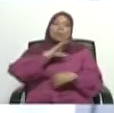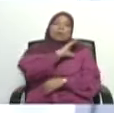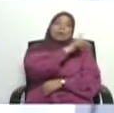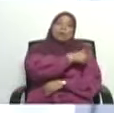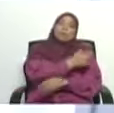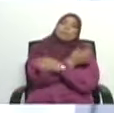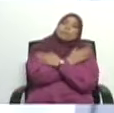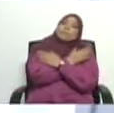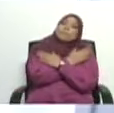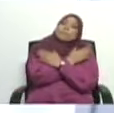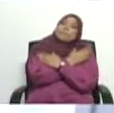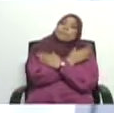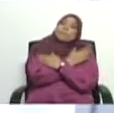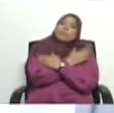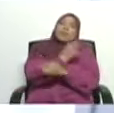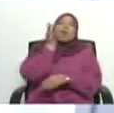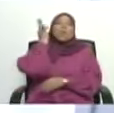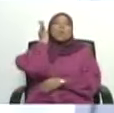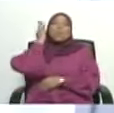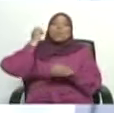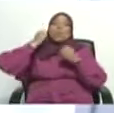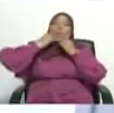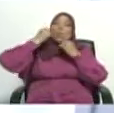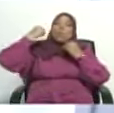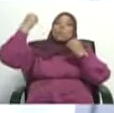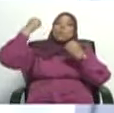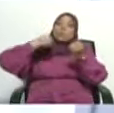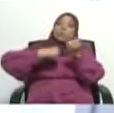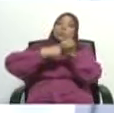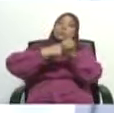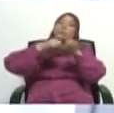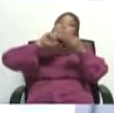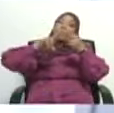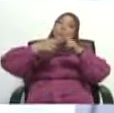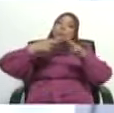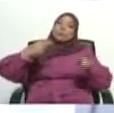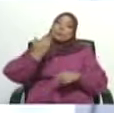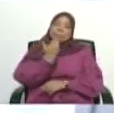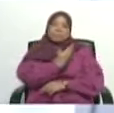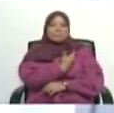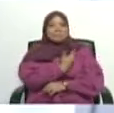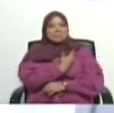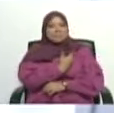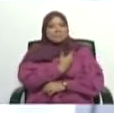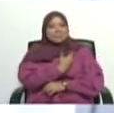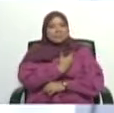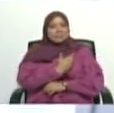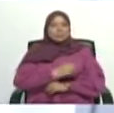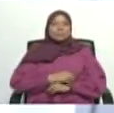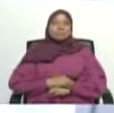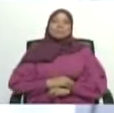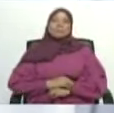la juventud venezolana por su manifestación a favor de la paz en la Franja de Gaza. Vamos a ver.